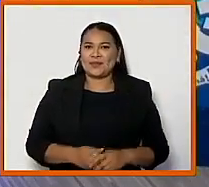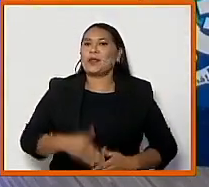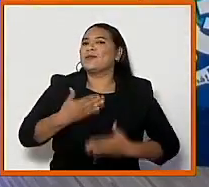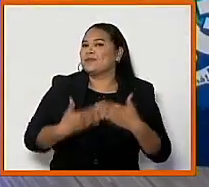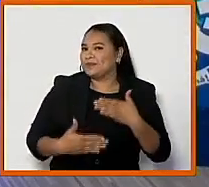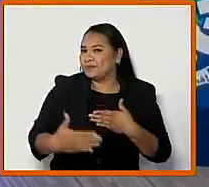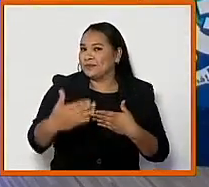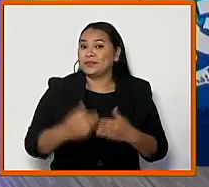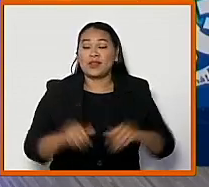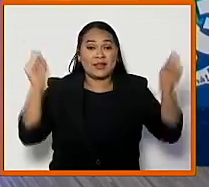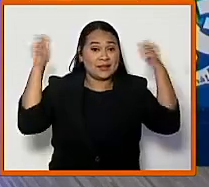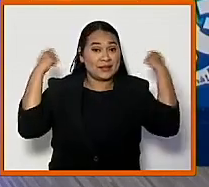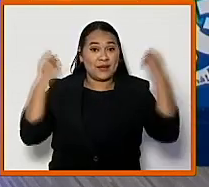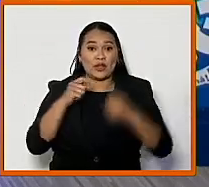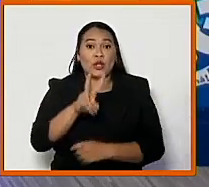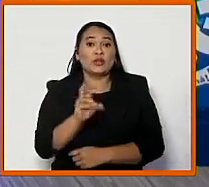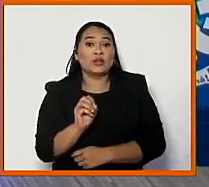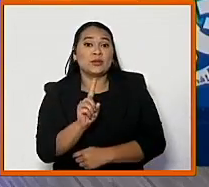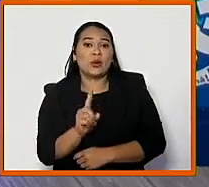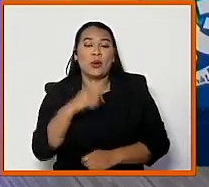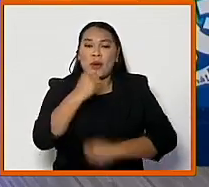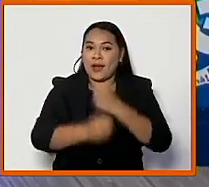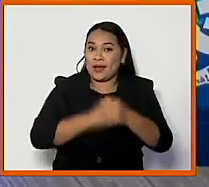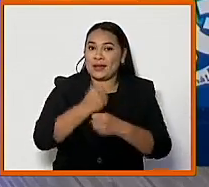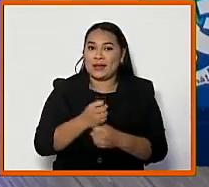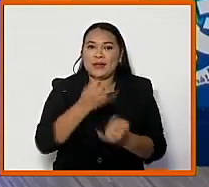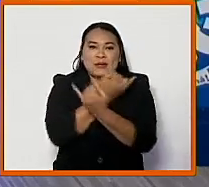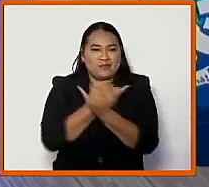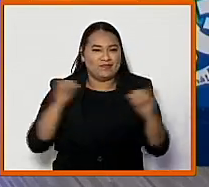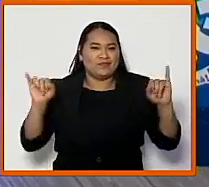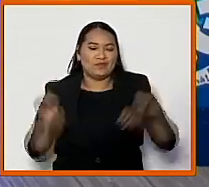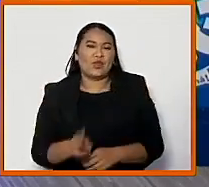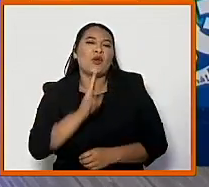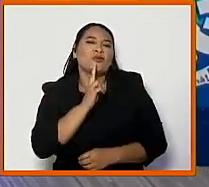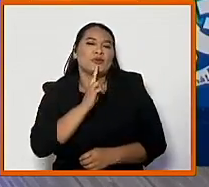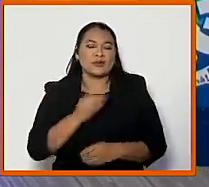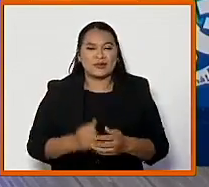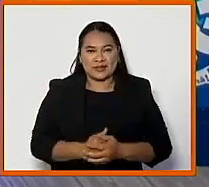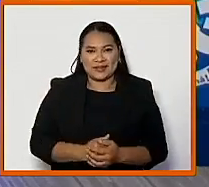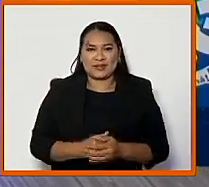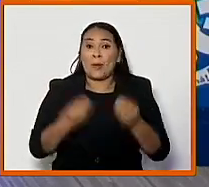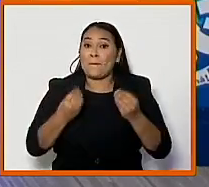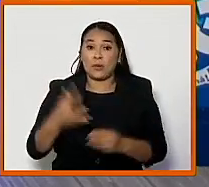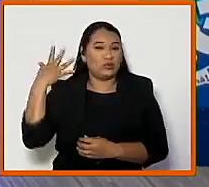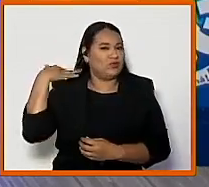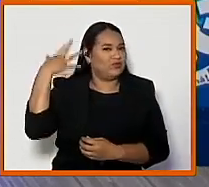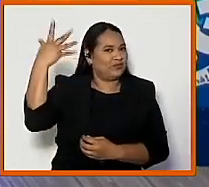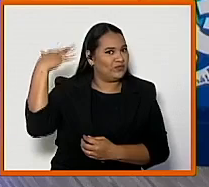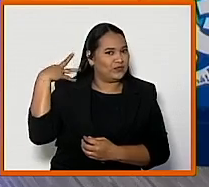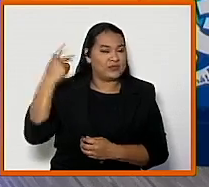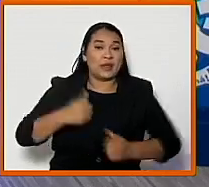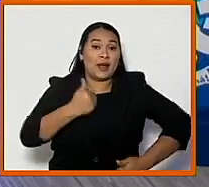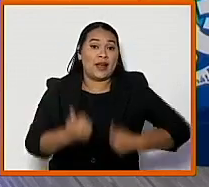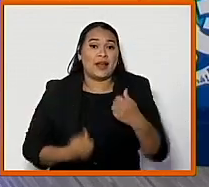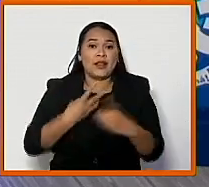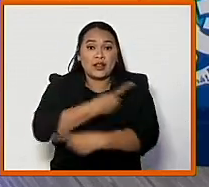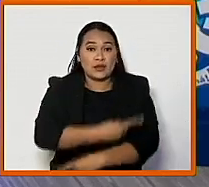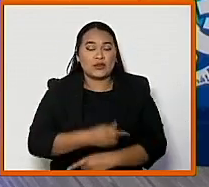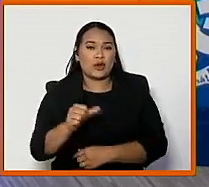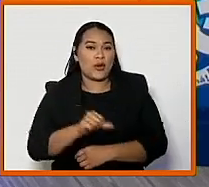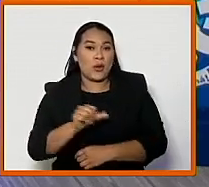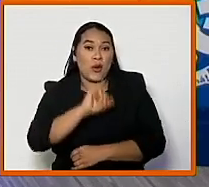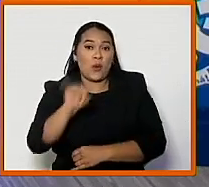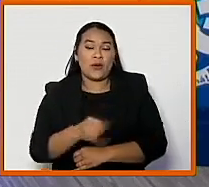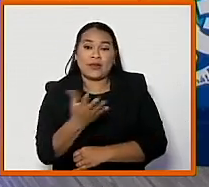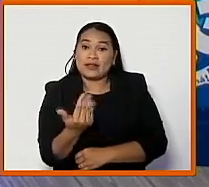seguimos celebrando los 201 años de aniversario de nuestro querido país. Con mucho orgullo, alegría y diversión el día de hoy jueves